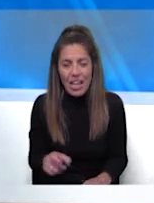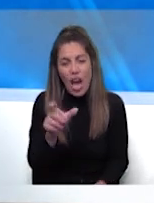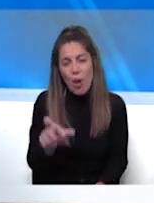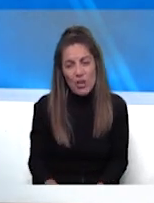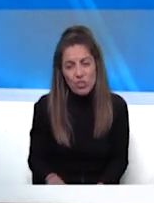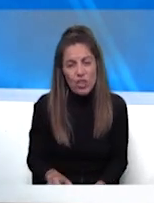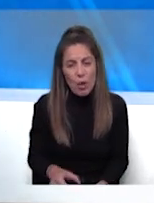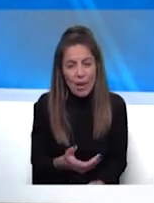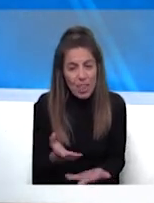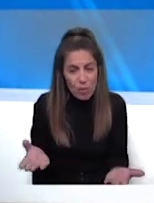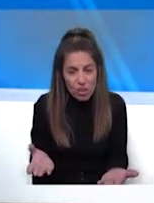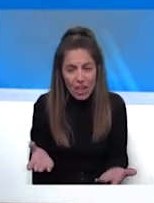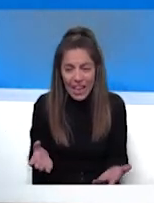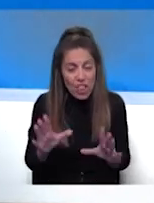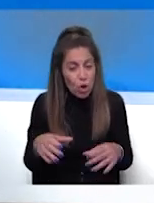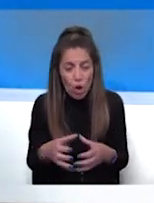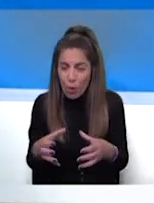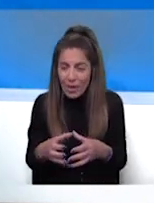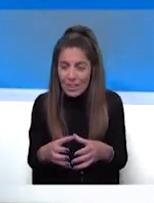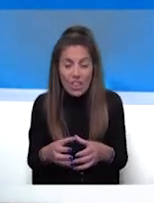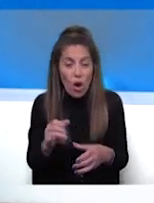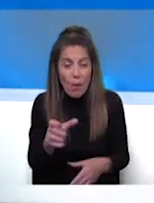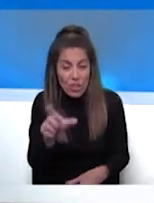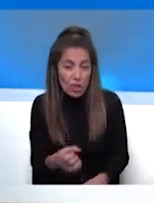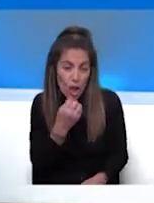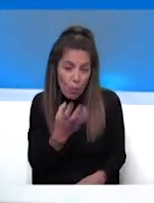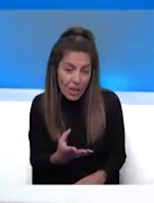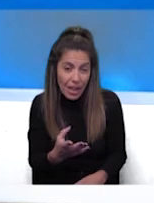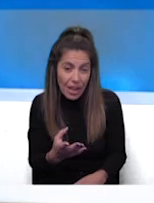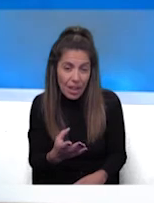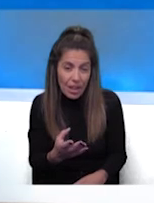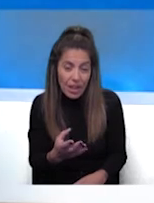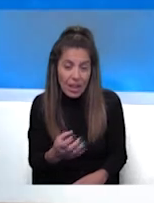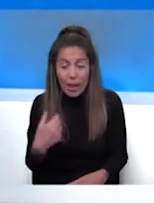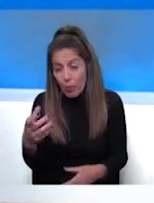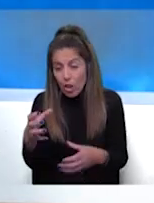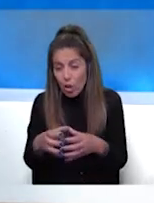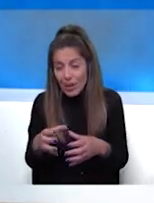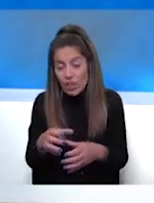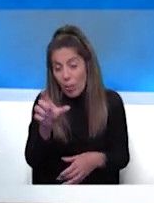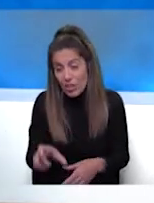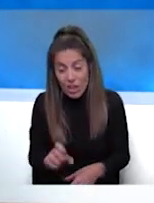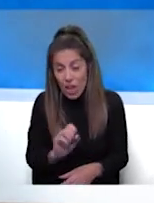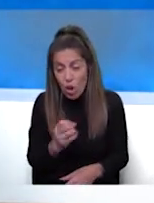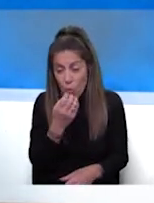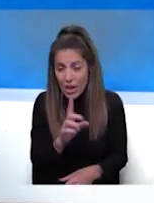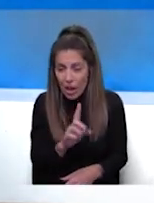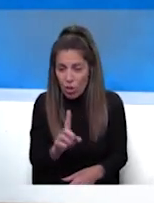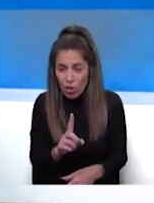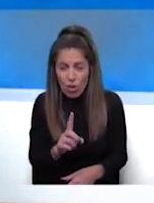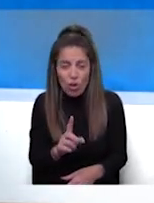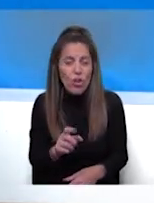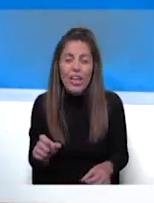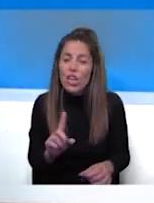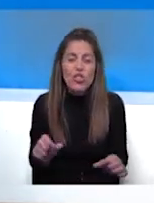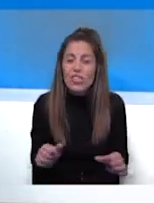demostrar que no es igual. Hay gente en todos los partidos, gente buena, como hay gente en todos los partidos, que no es nada buena. Entonces, lo que no está